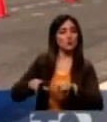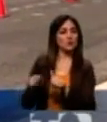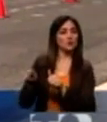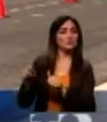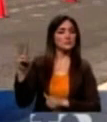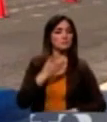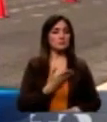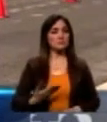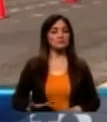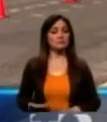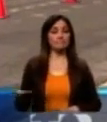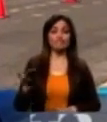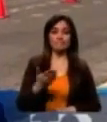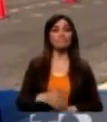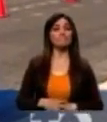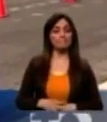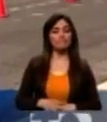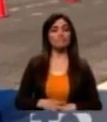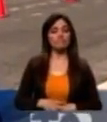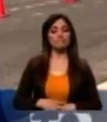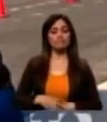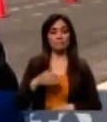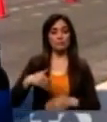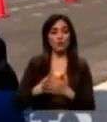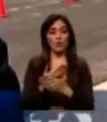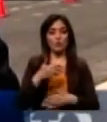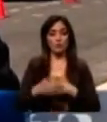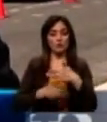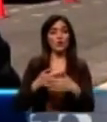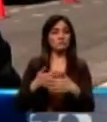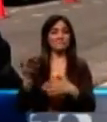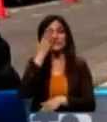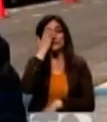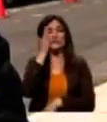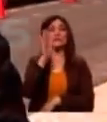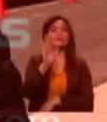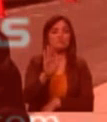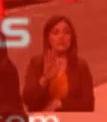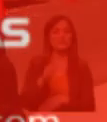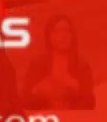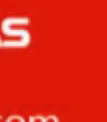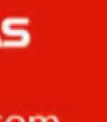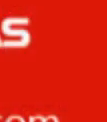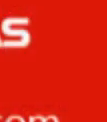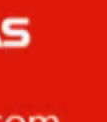Jorge Glass, este sería entonces un nuevo proceso que enfrente el vicepresidente.